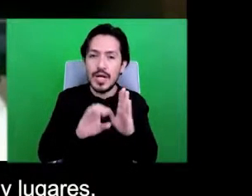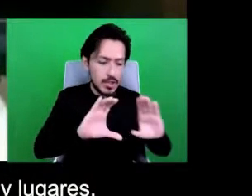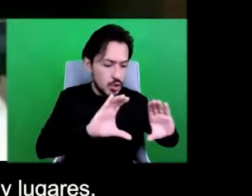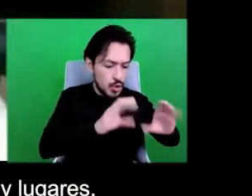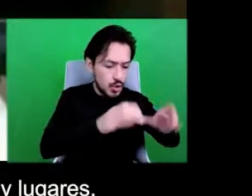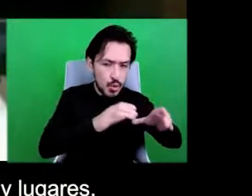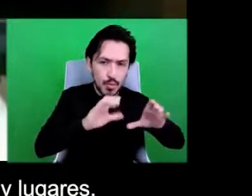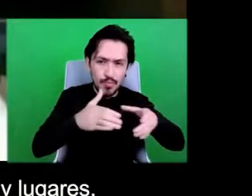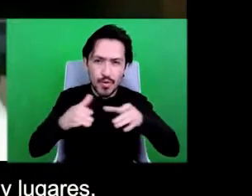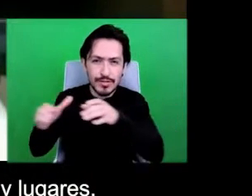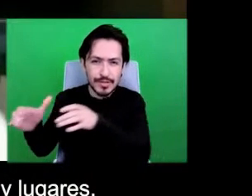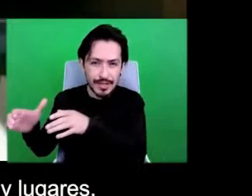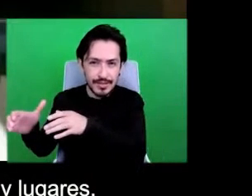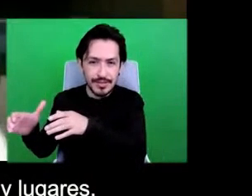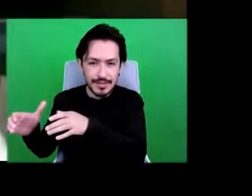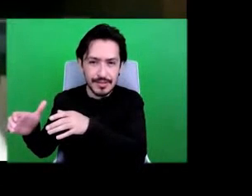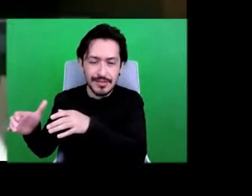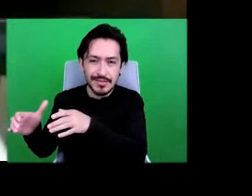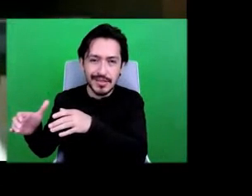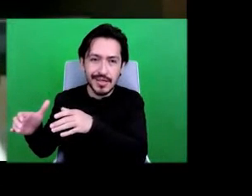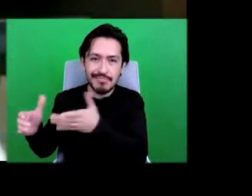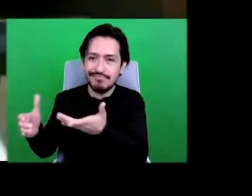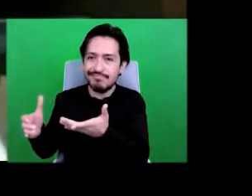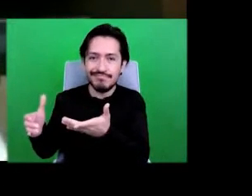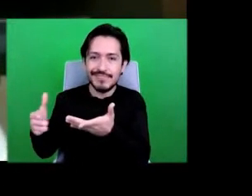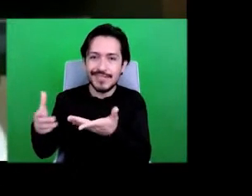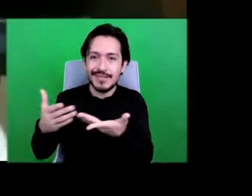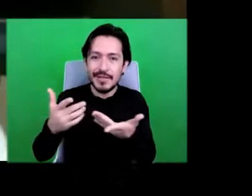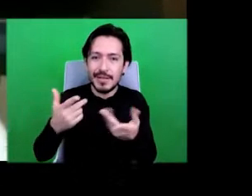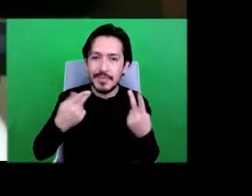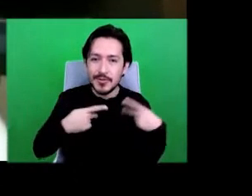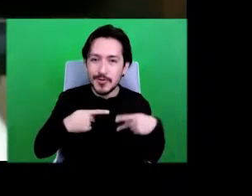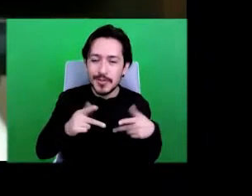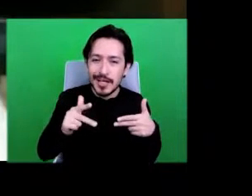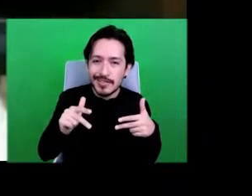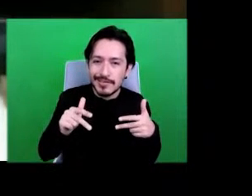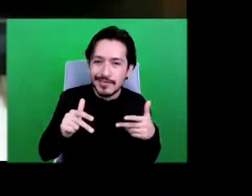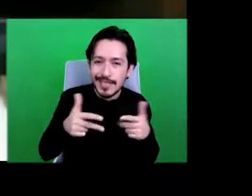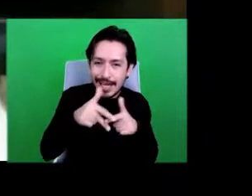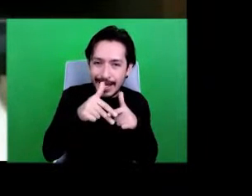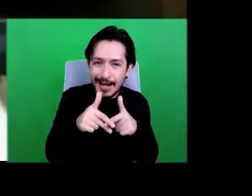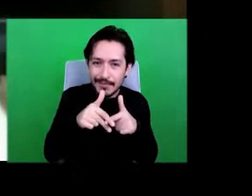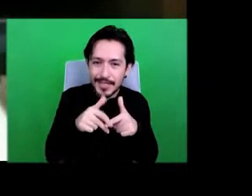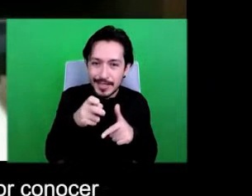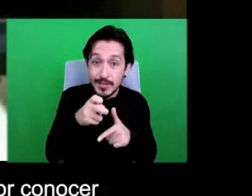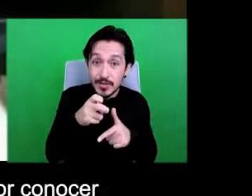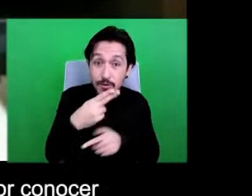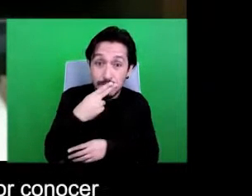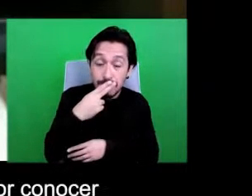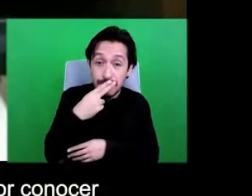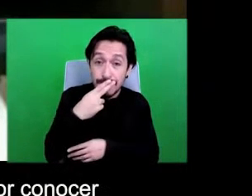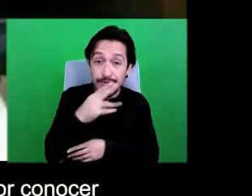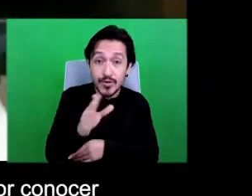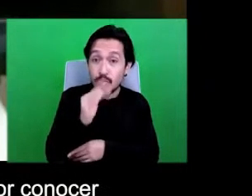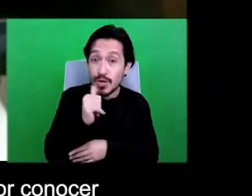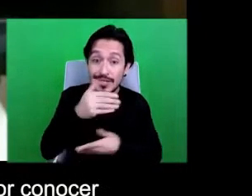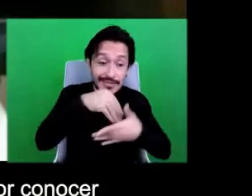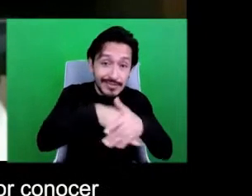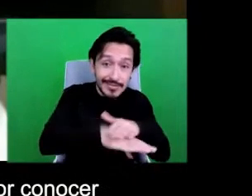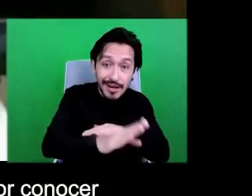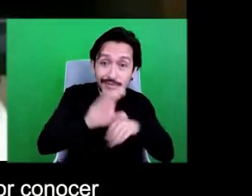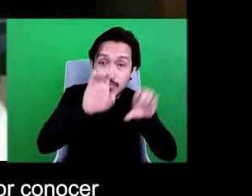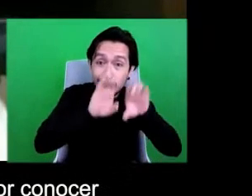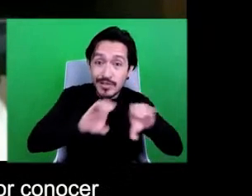hay lugares donde no hay accesibilidad a estas herramientas de virtuales. Por